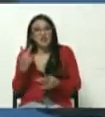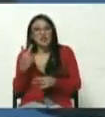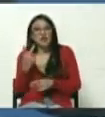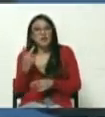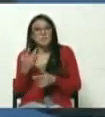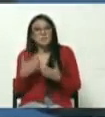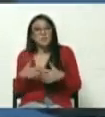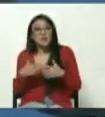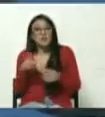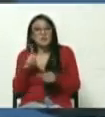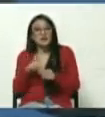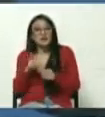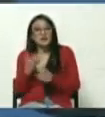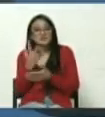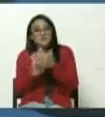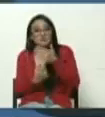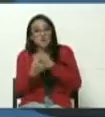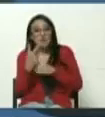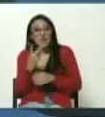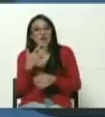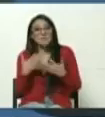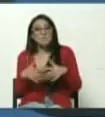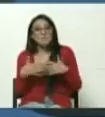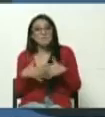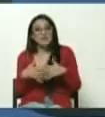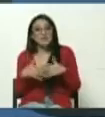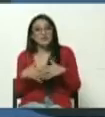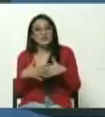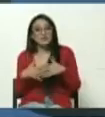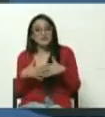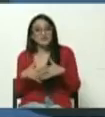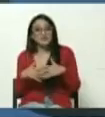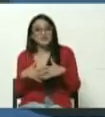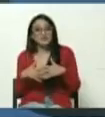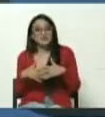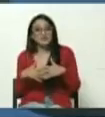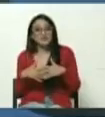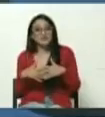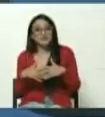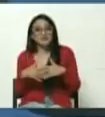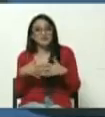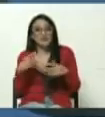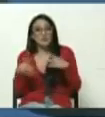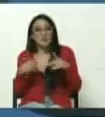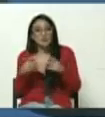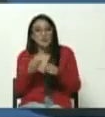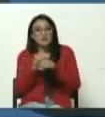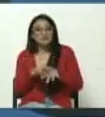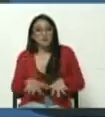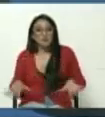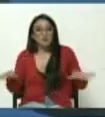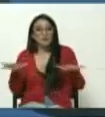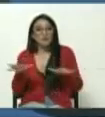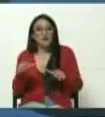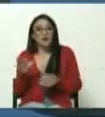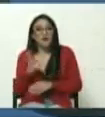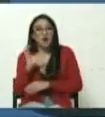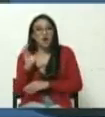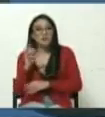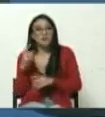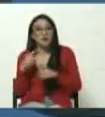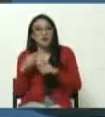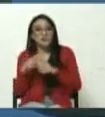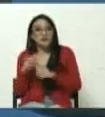empresas que se complementen en su quehacer productivo para abastecer el mercado